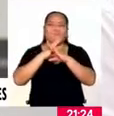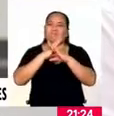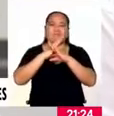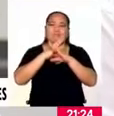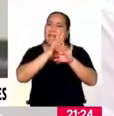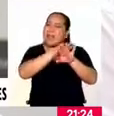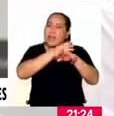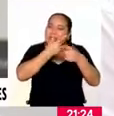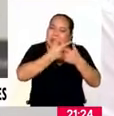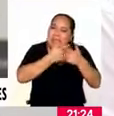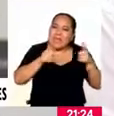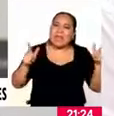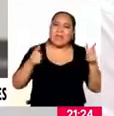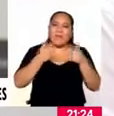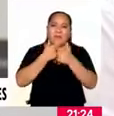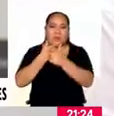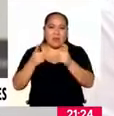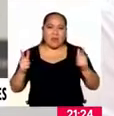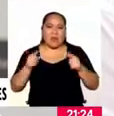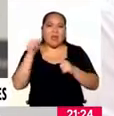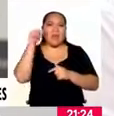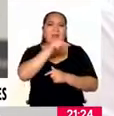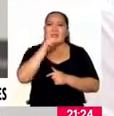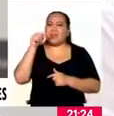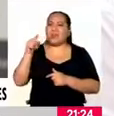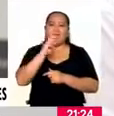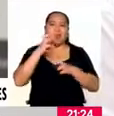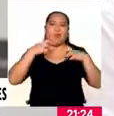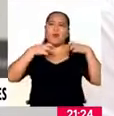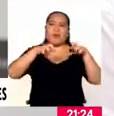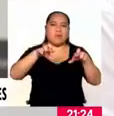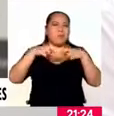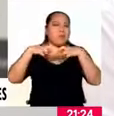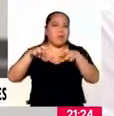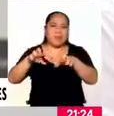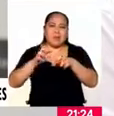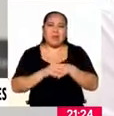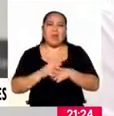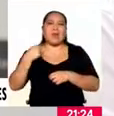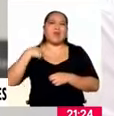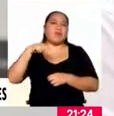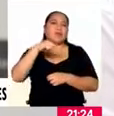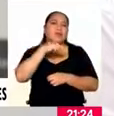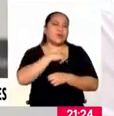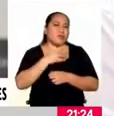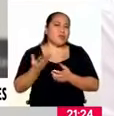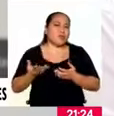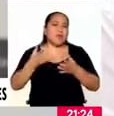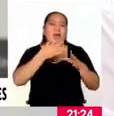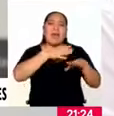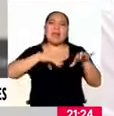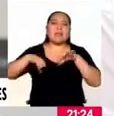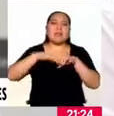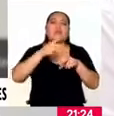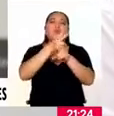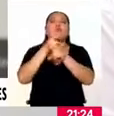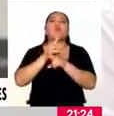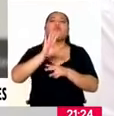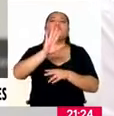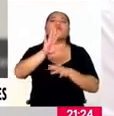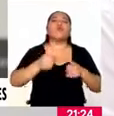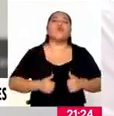país, porque perjudican las referencias y contrarreferencias que nosotros hacemos cuidando tu vida,